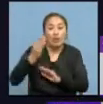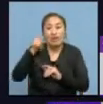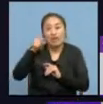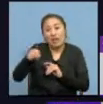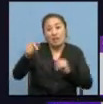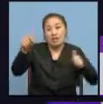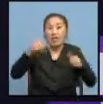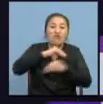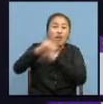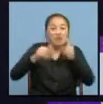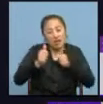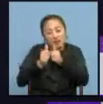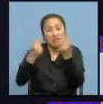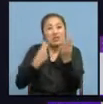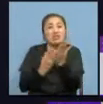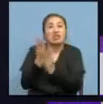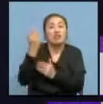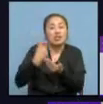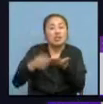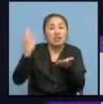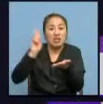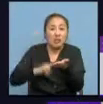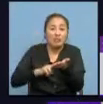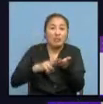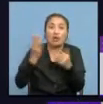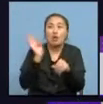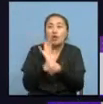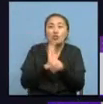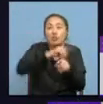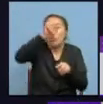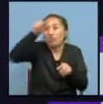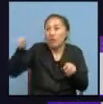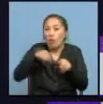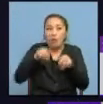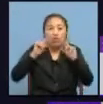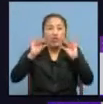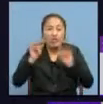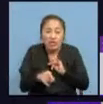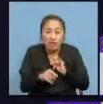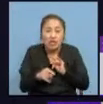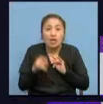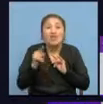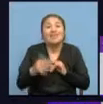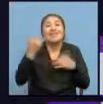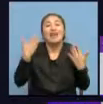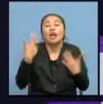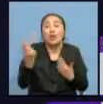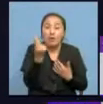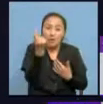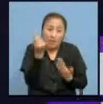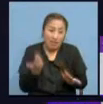docentes obviamente las familias, entonces siempre es un triángulo bastante complejo, y si en el caso que habría algo de